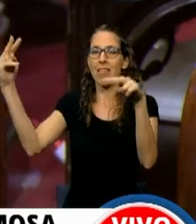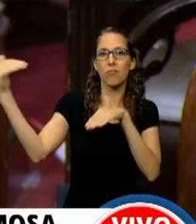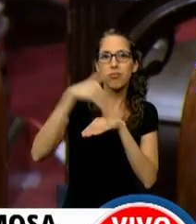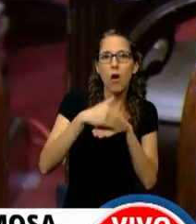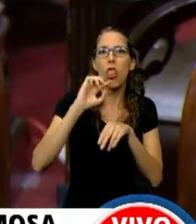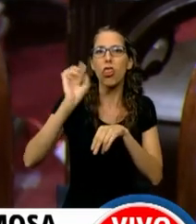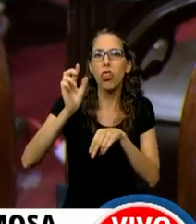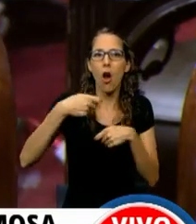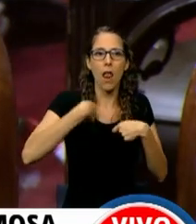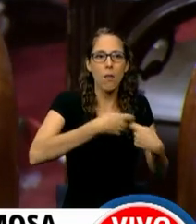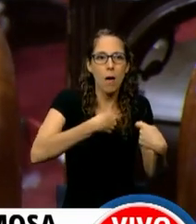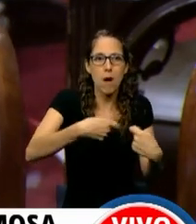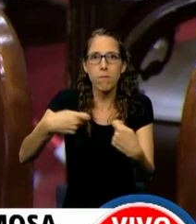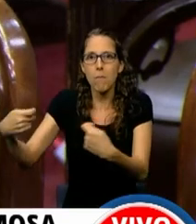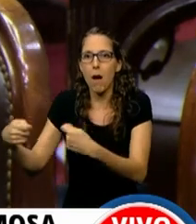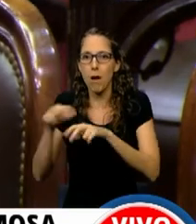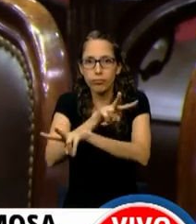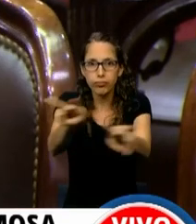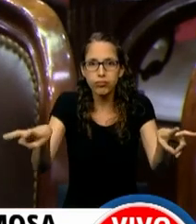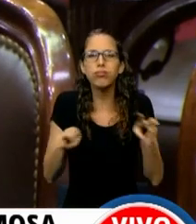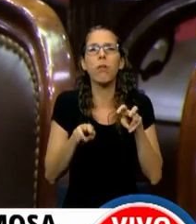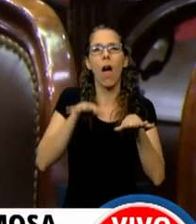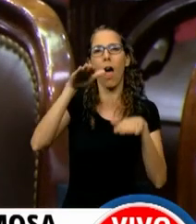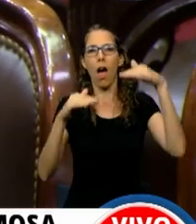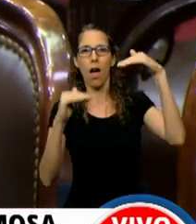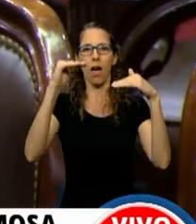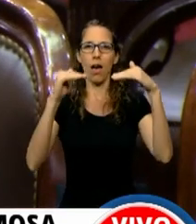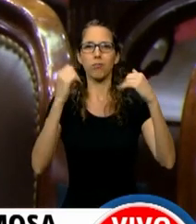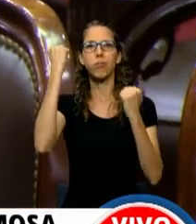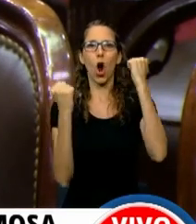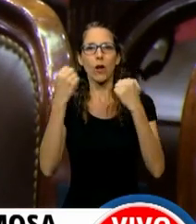la Argentina para lograr la estabilidad macroeconómica.